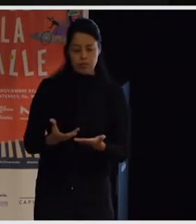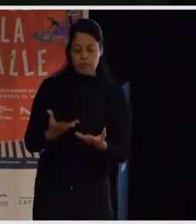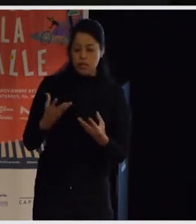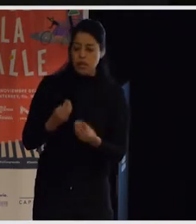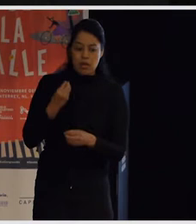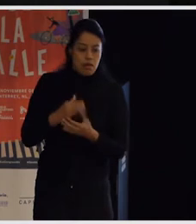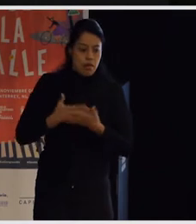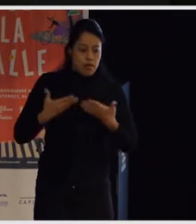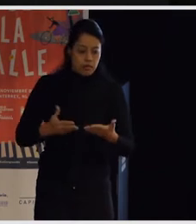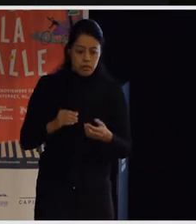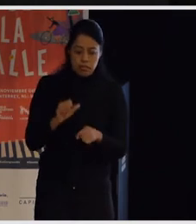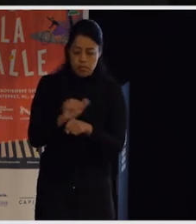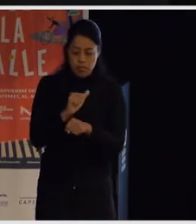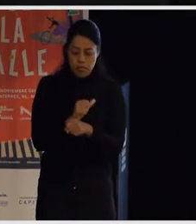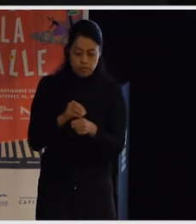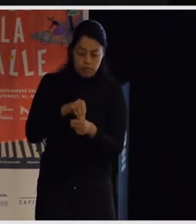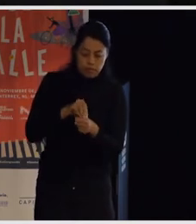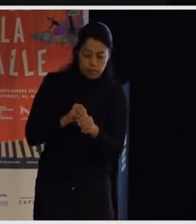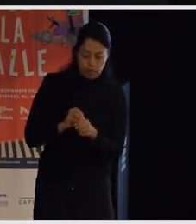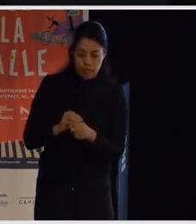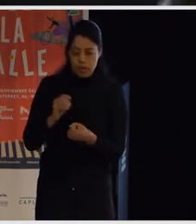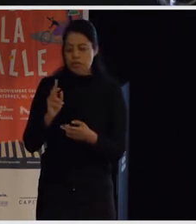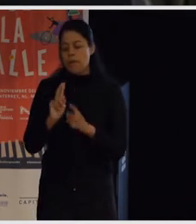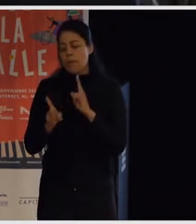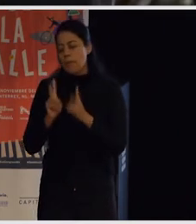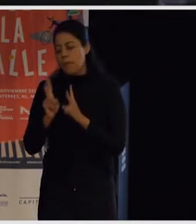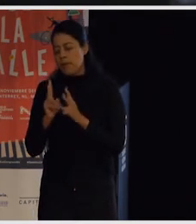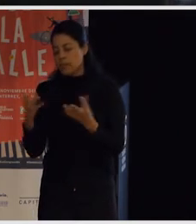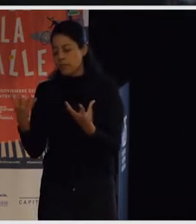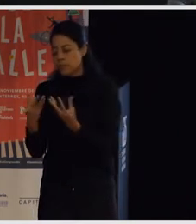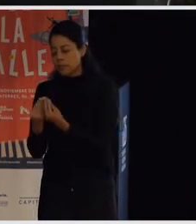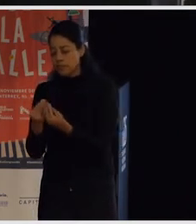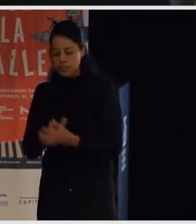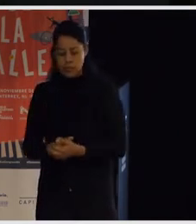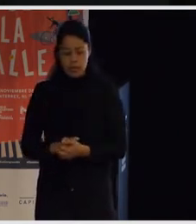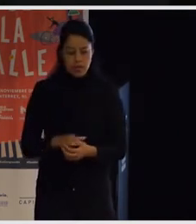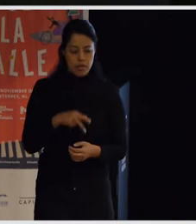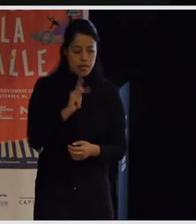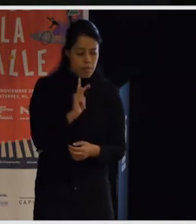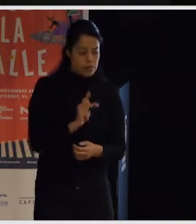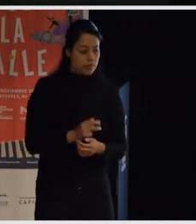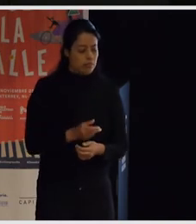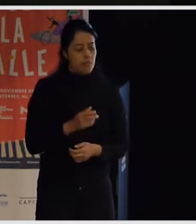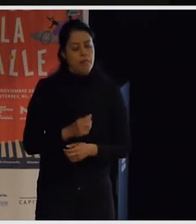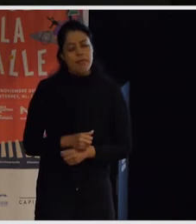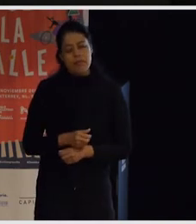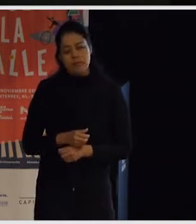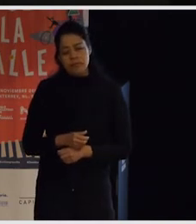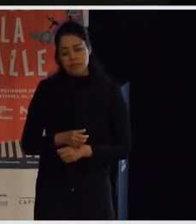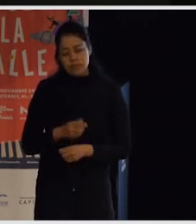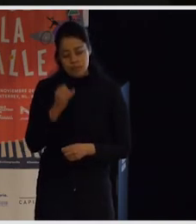a las plazas comerciales como para socializar y poco a poco fuimos perdiendo estas características como de ciudad de